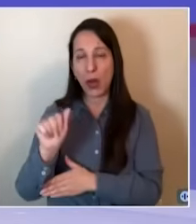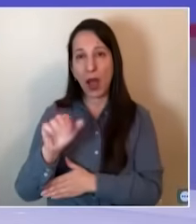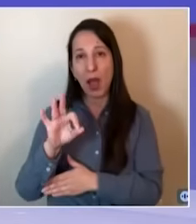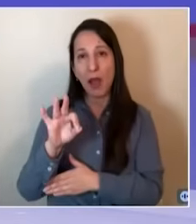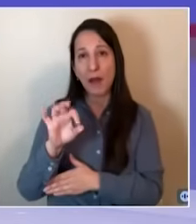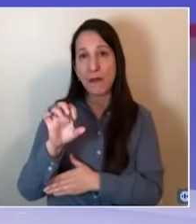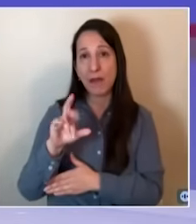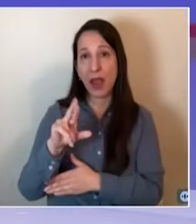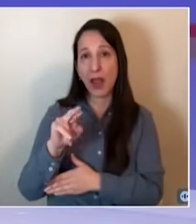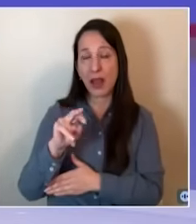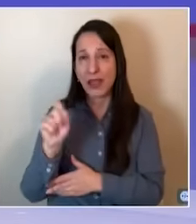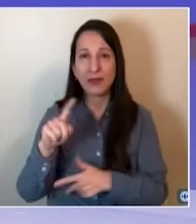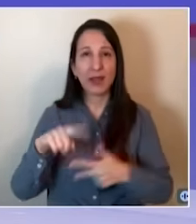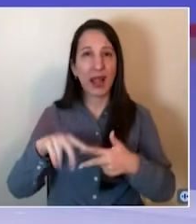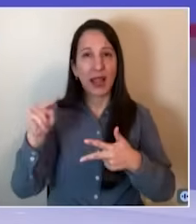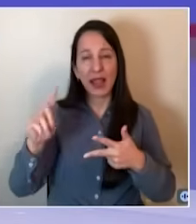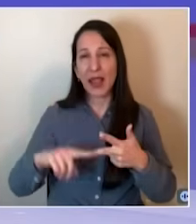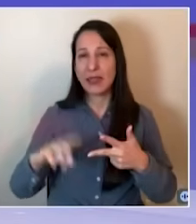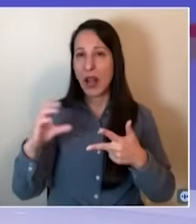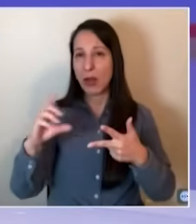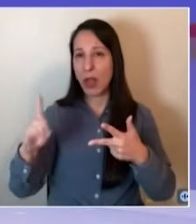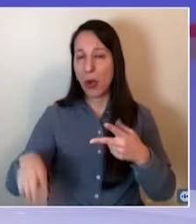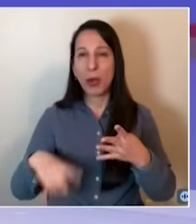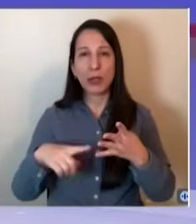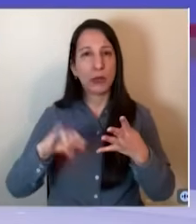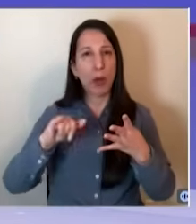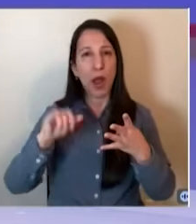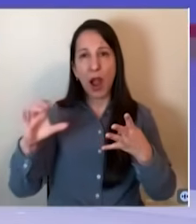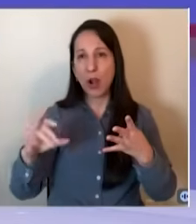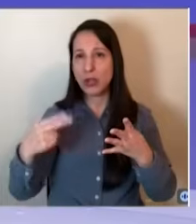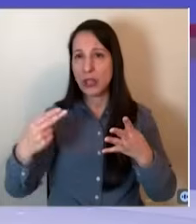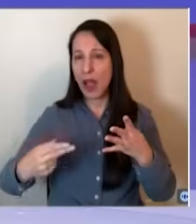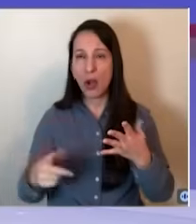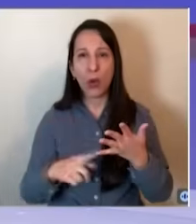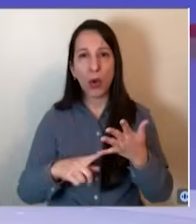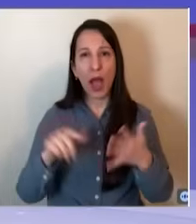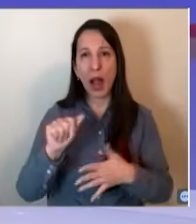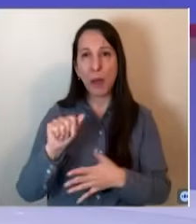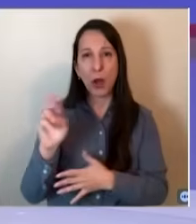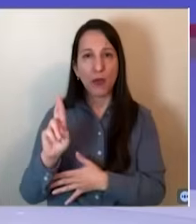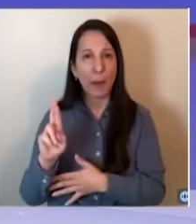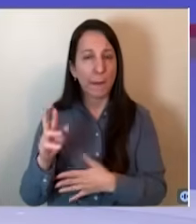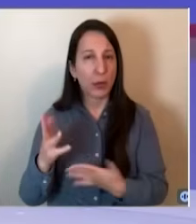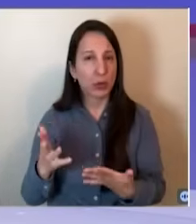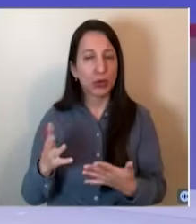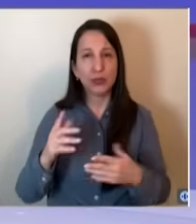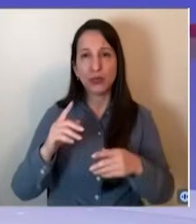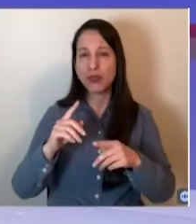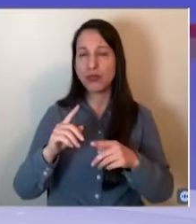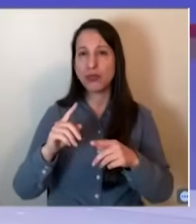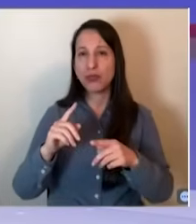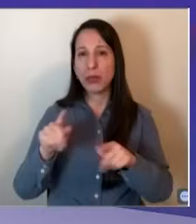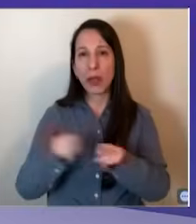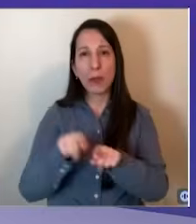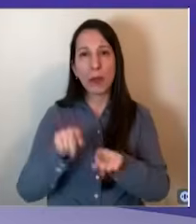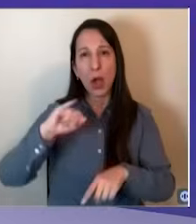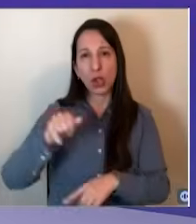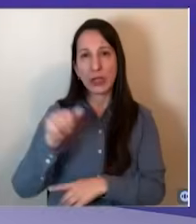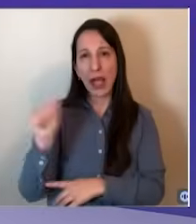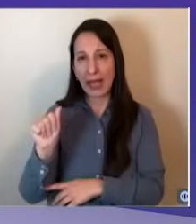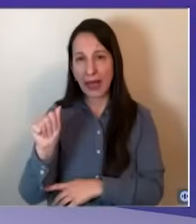doña Claudia Dobles, don Ariel, don Juan Carlos Hidalgo, don Álvaro Ramos, incluso don José Aguilar. En